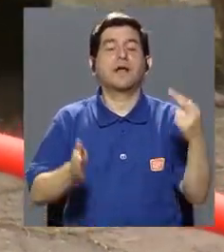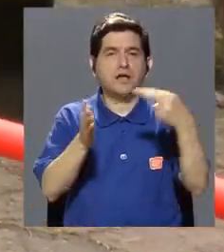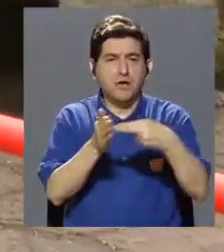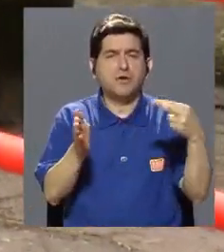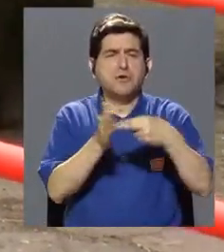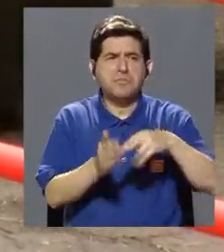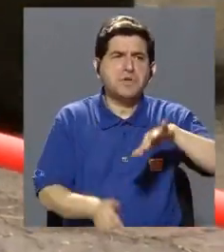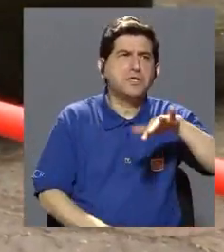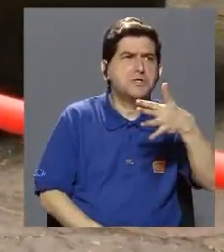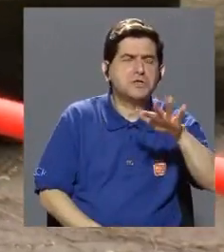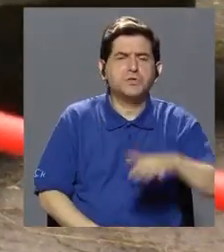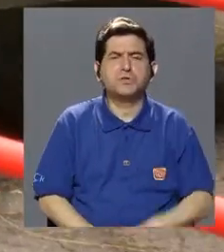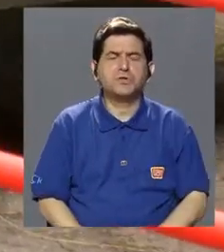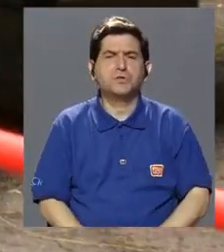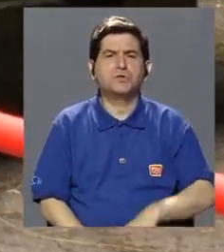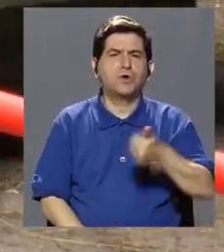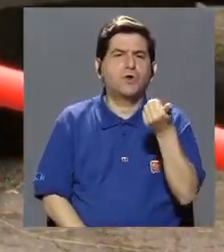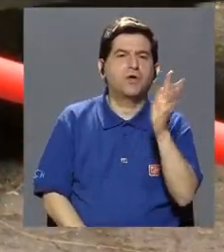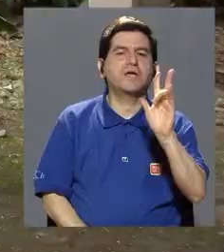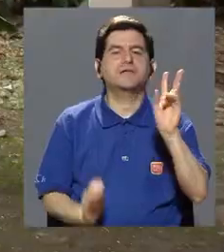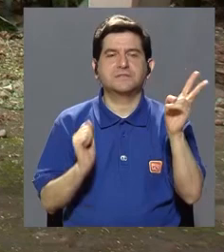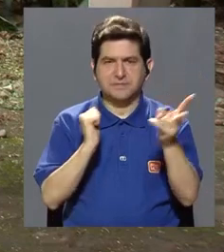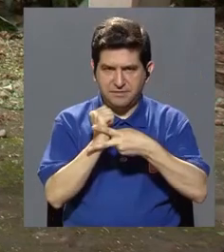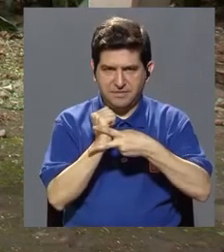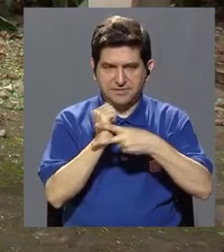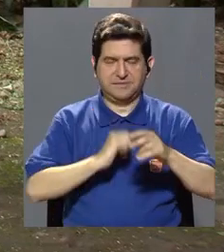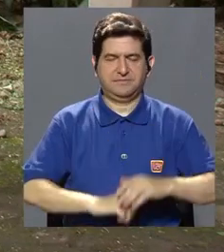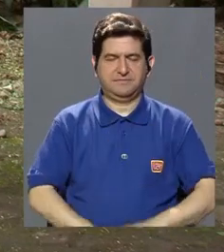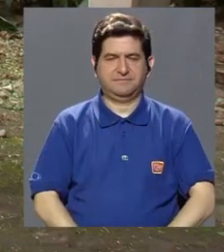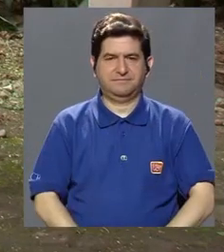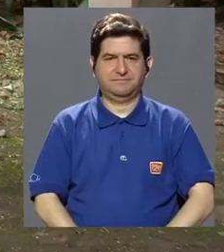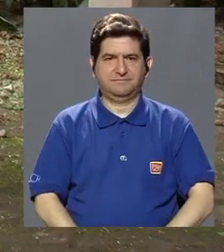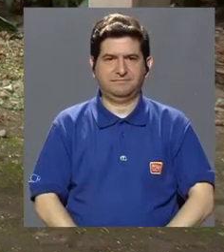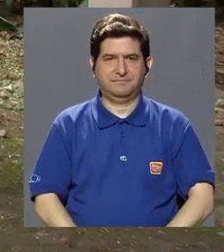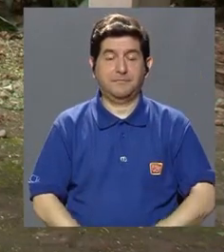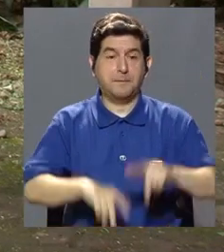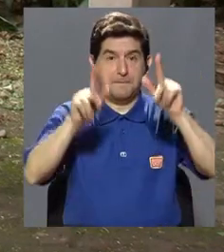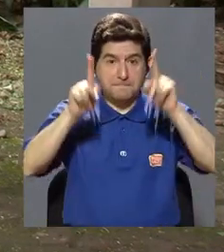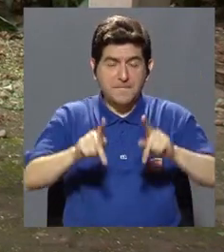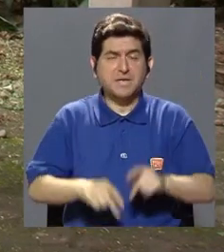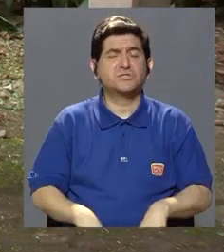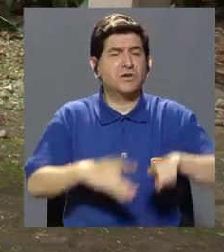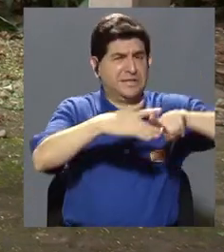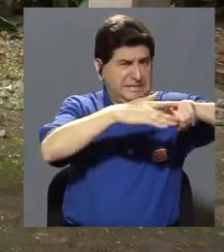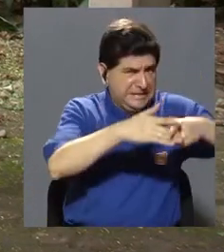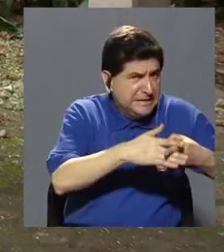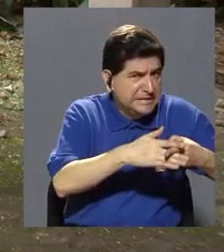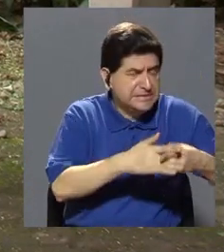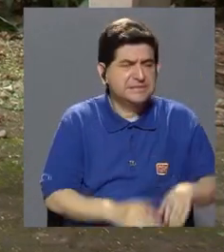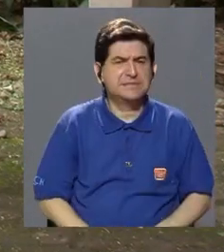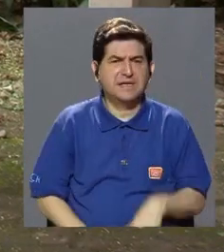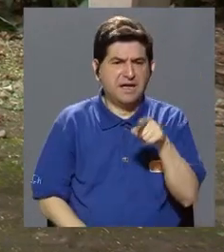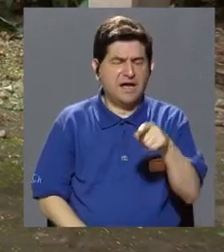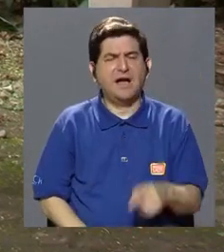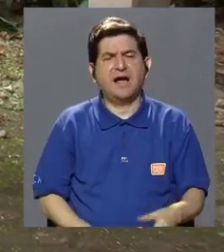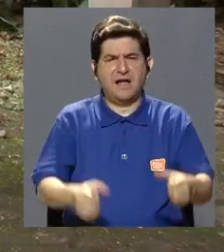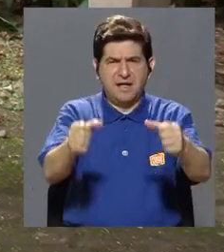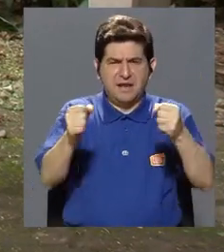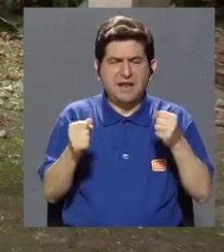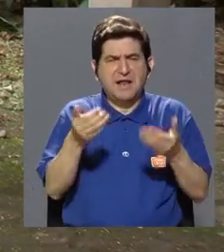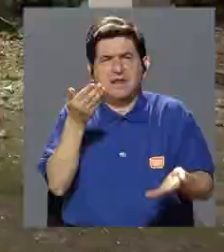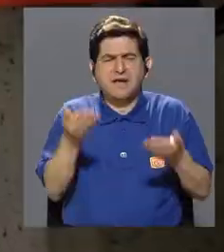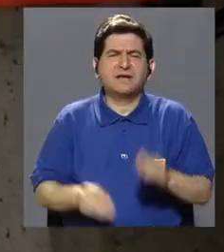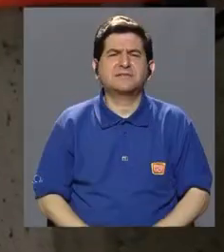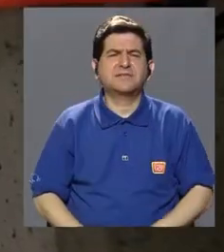Y repito aproximadamente unas 15 repeticiones. Cuando la persona es más principiante, la liga está un